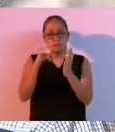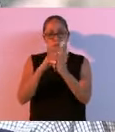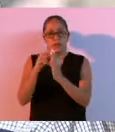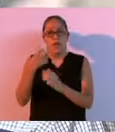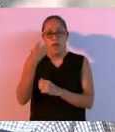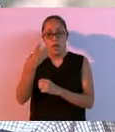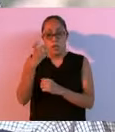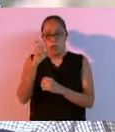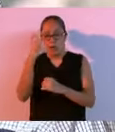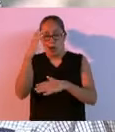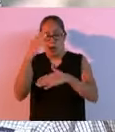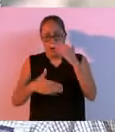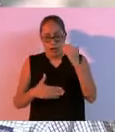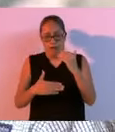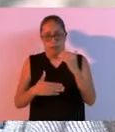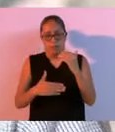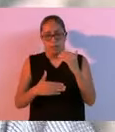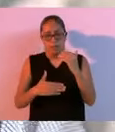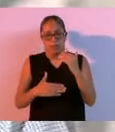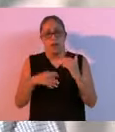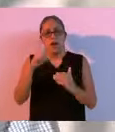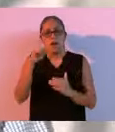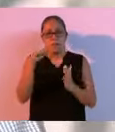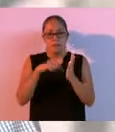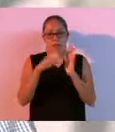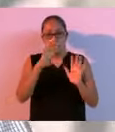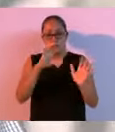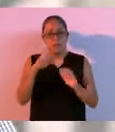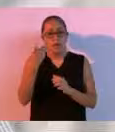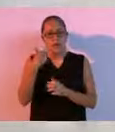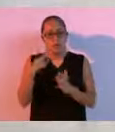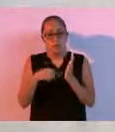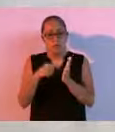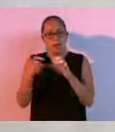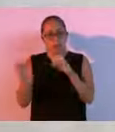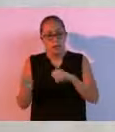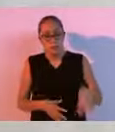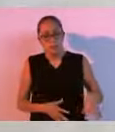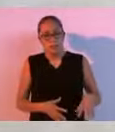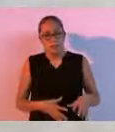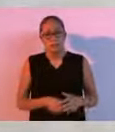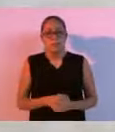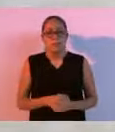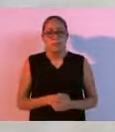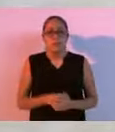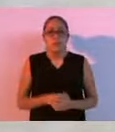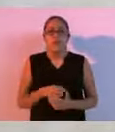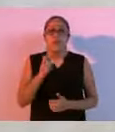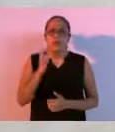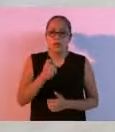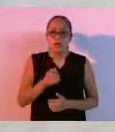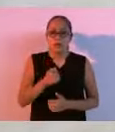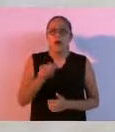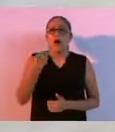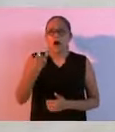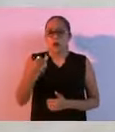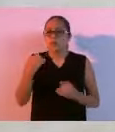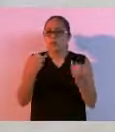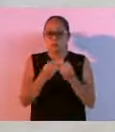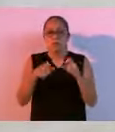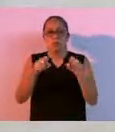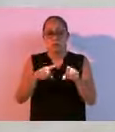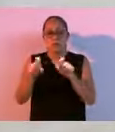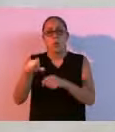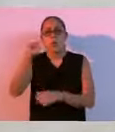del siglo XIX quedó abandonada. Y eso es un reflejo de lo que muchas veces pasa en las ciudades. Las